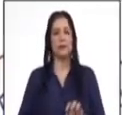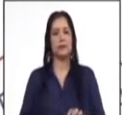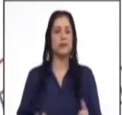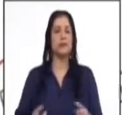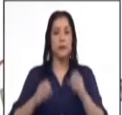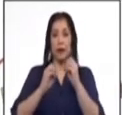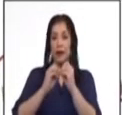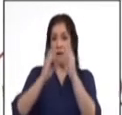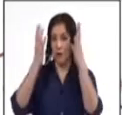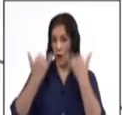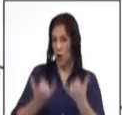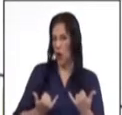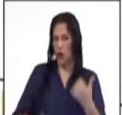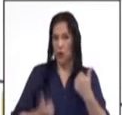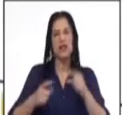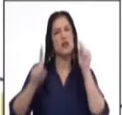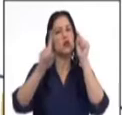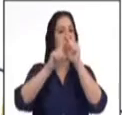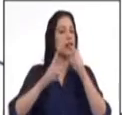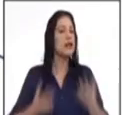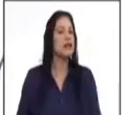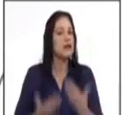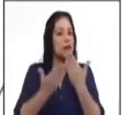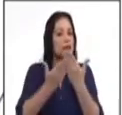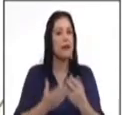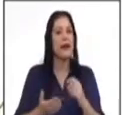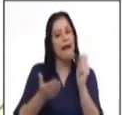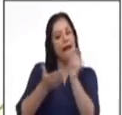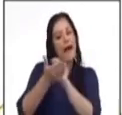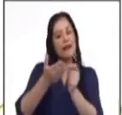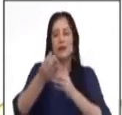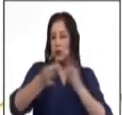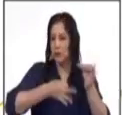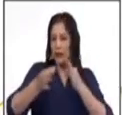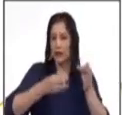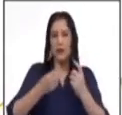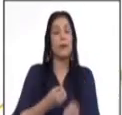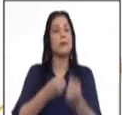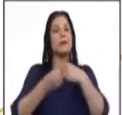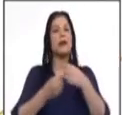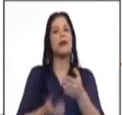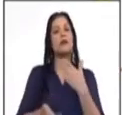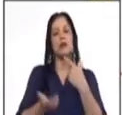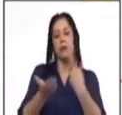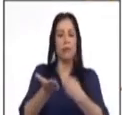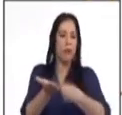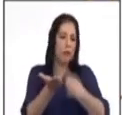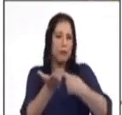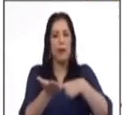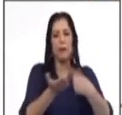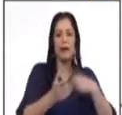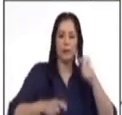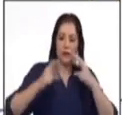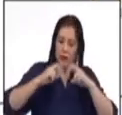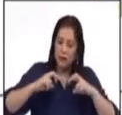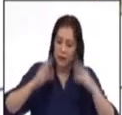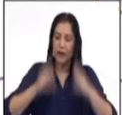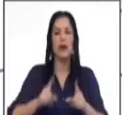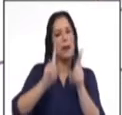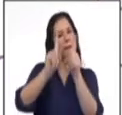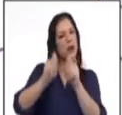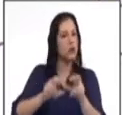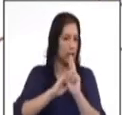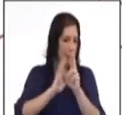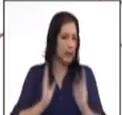Y el día de hoy, tu reto será elaborar tus argumentos para participar en un debate entre investigadores en base a la